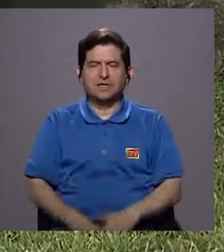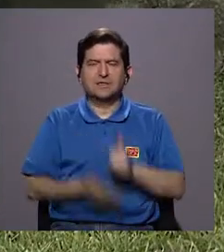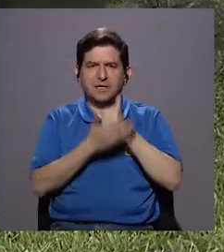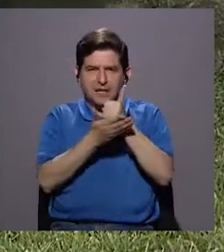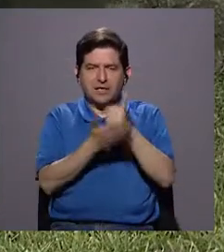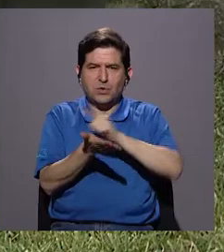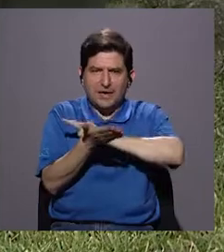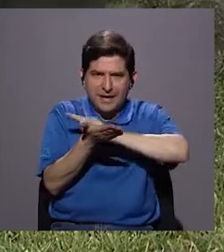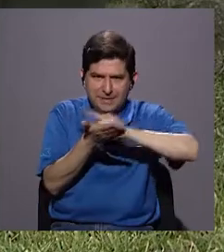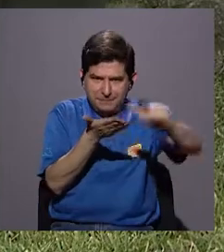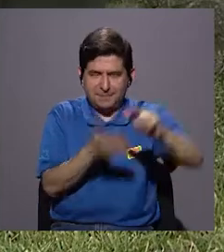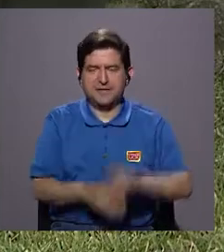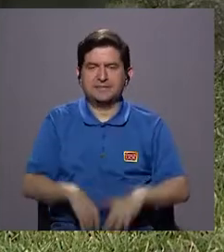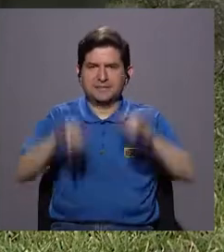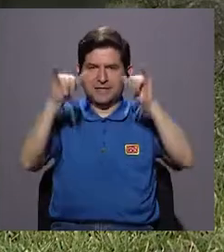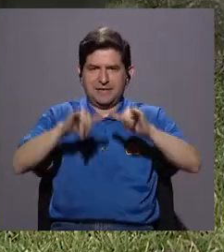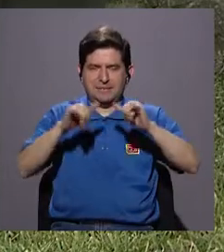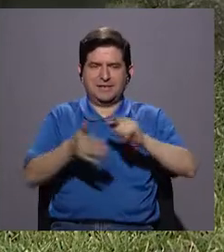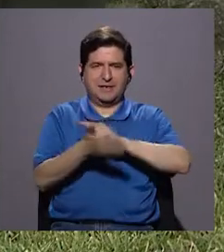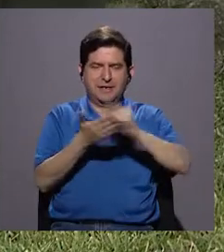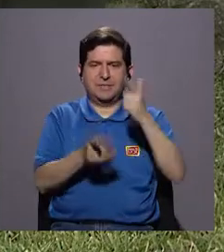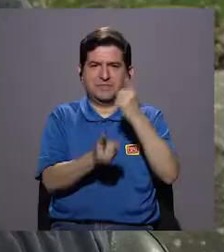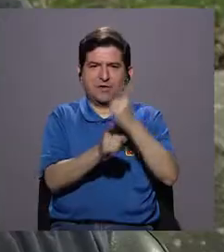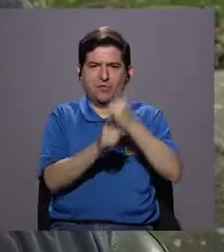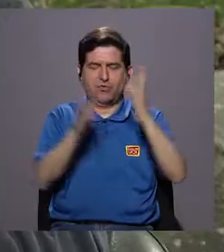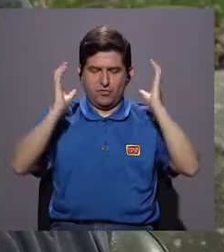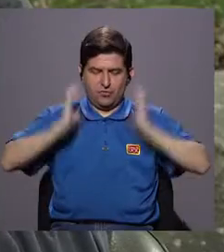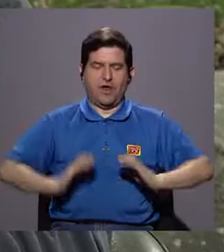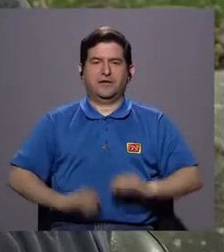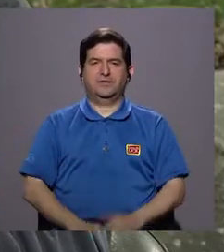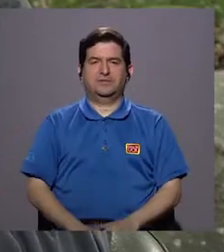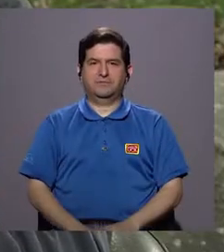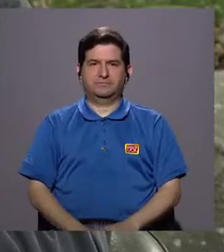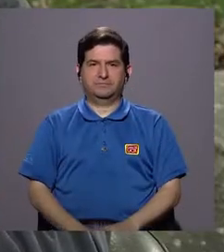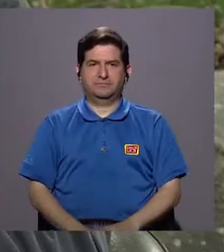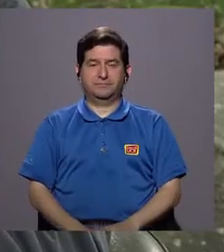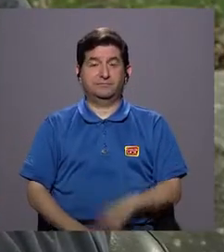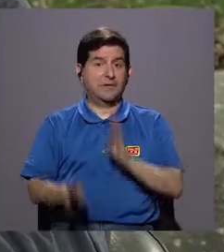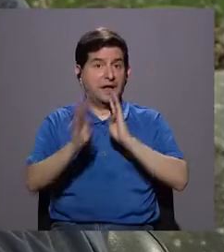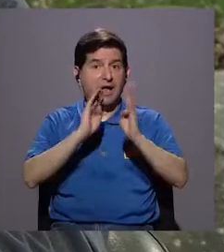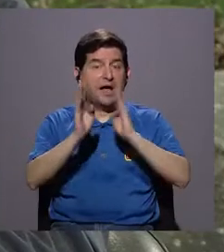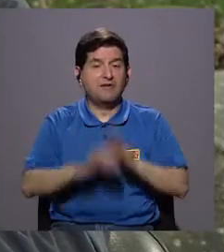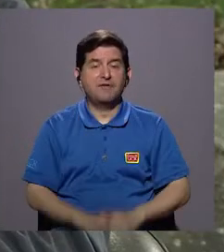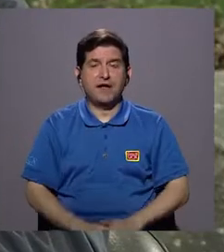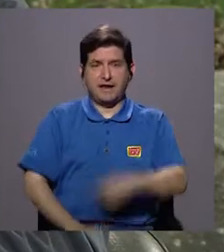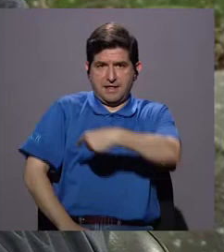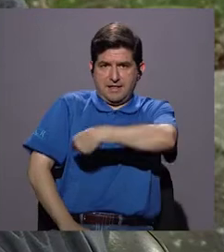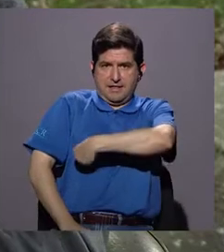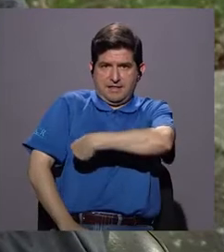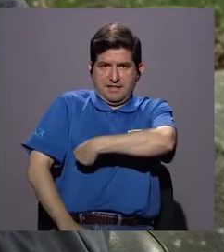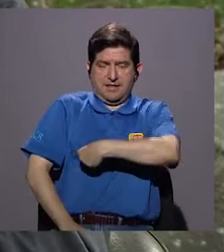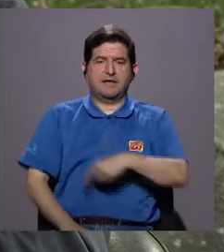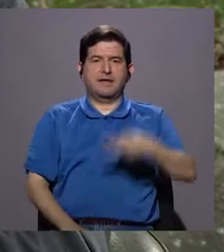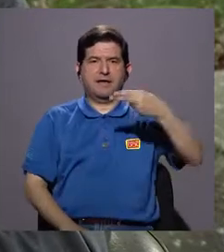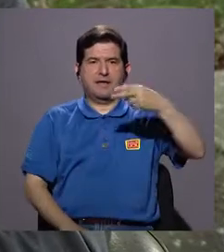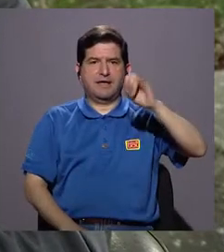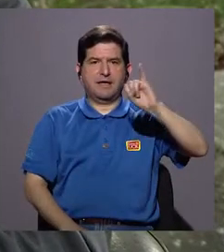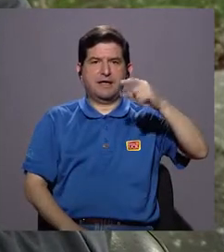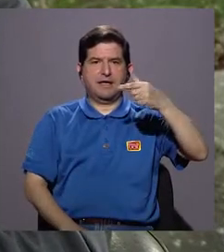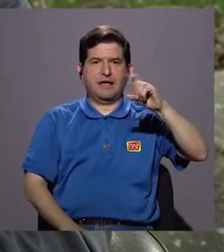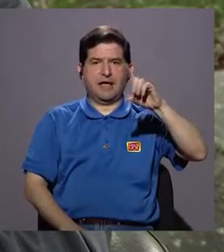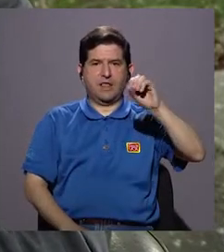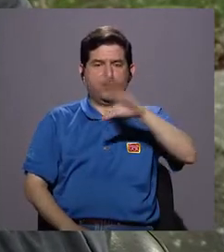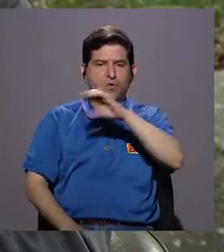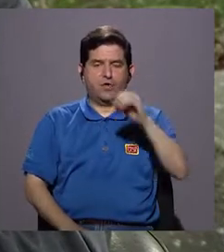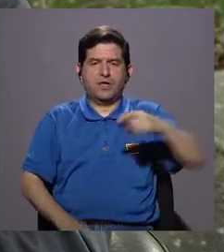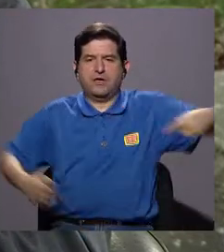ayudan a limpiar y mantener una limpieza adecuada en el cuerpo. A ese sentido estamos hablando de hígado y de riñones. Entonces,